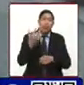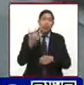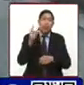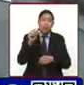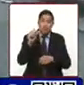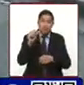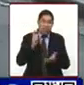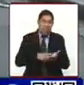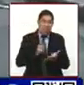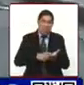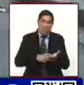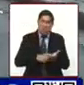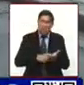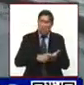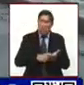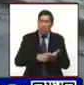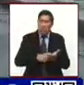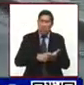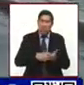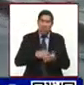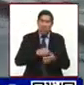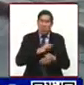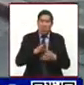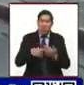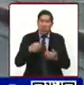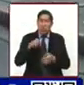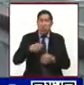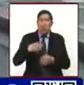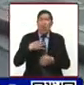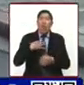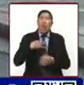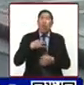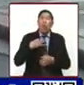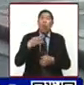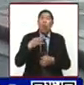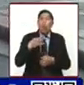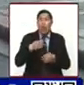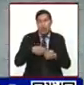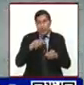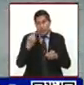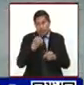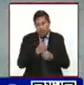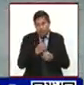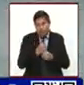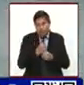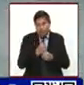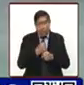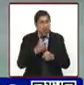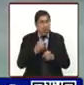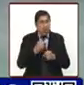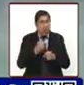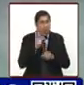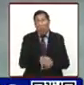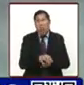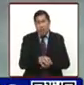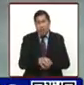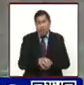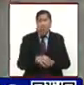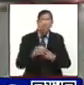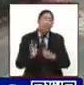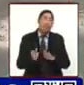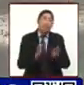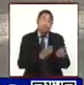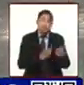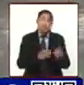exigiendo que la jubilación sea totalmente voluntaria, rechazando el proyecto de ley 395 y además pidiendo